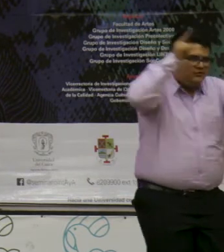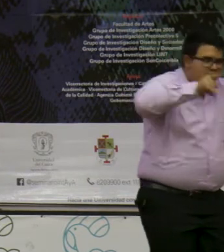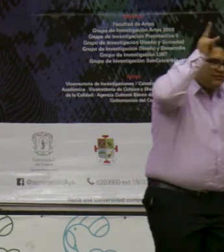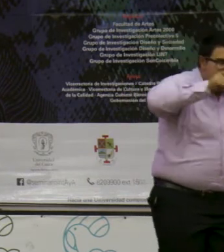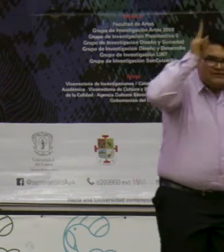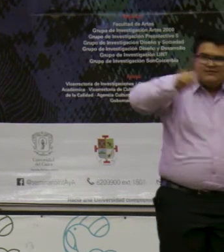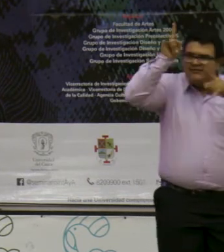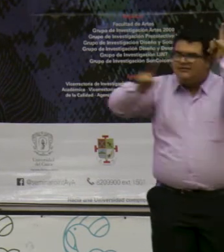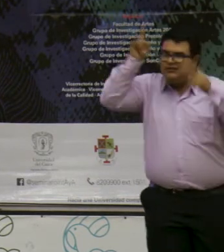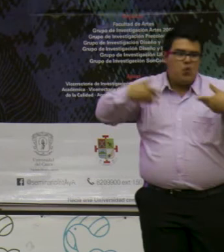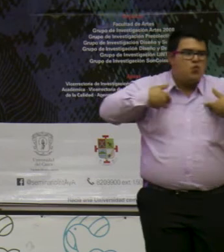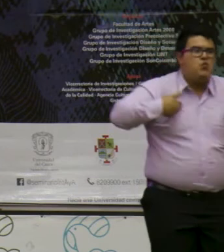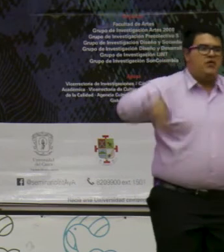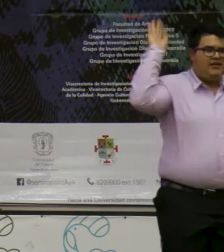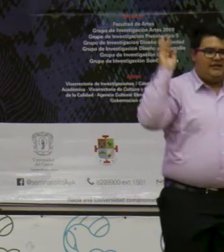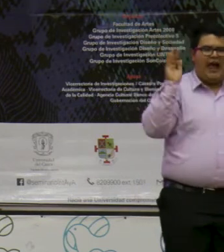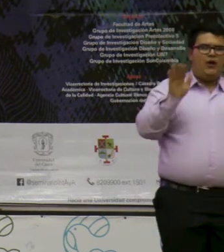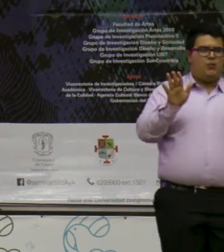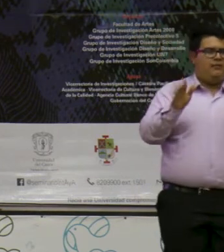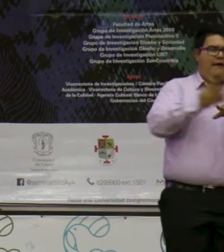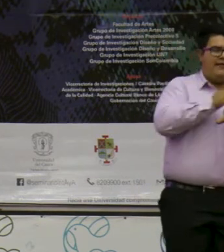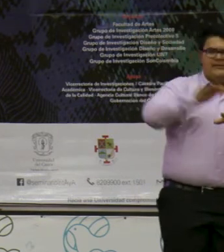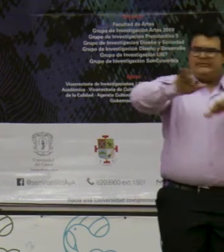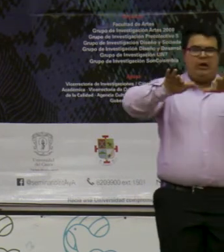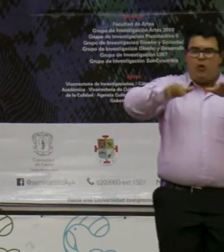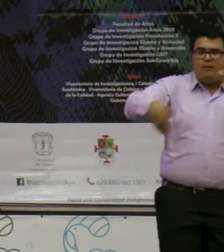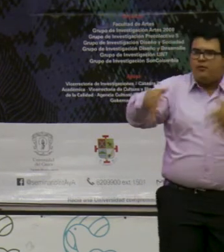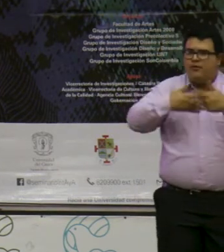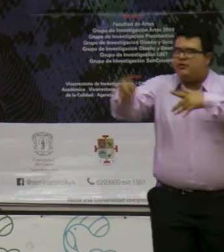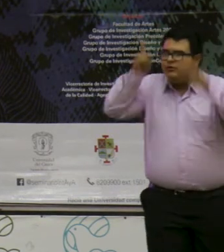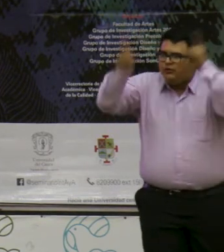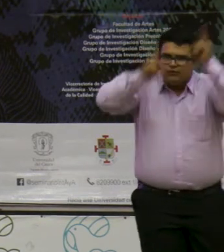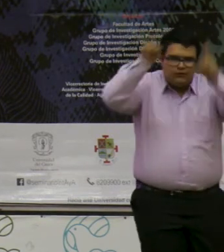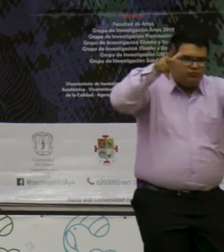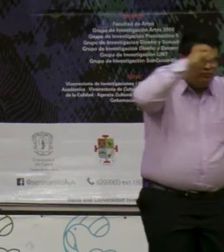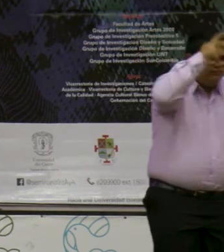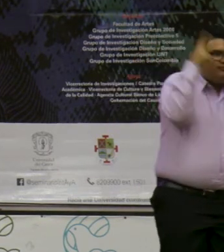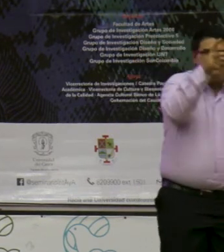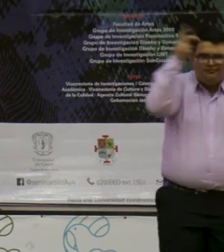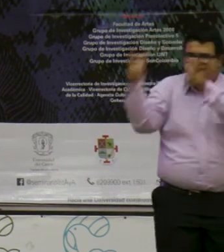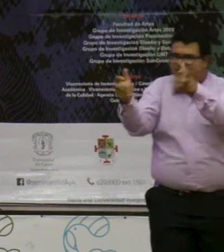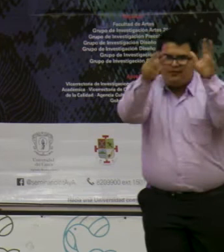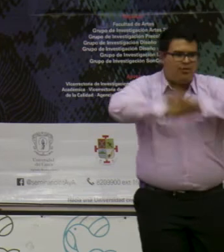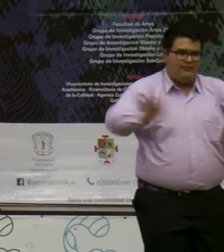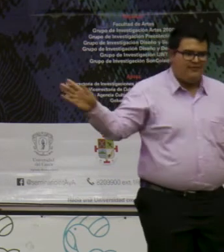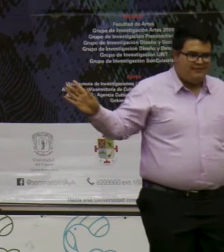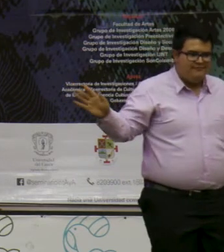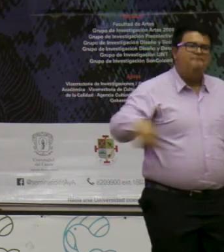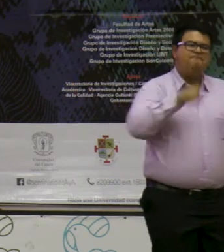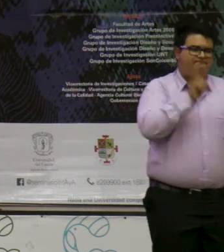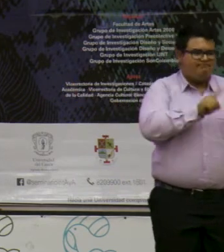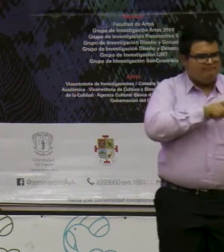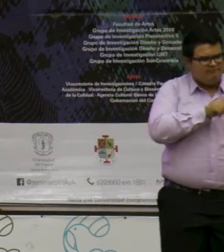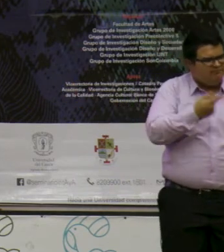casi que indiscriminadamente. Yo no sé si eso es bueno o malo, no estamos acá para eso. Segundo, el realismo especulativo, que por supuesto